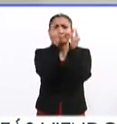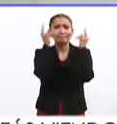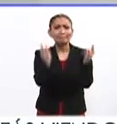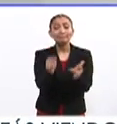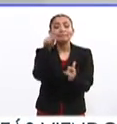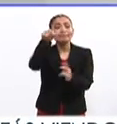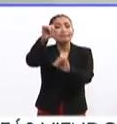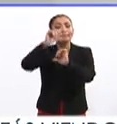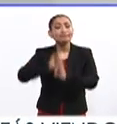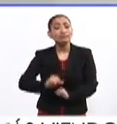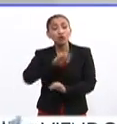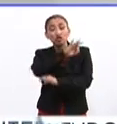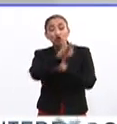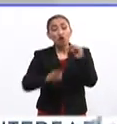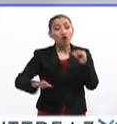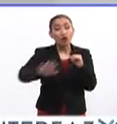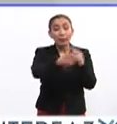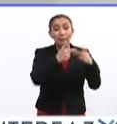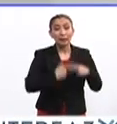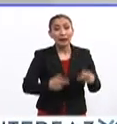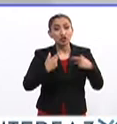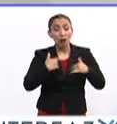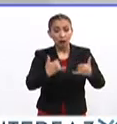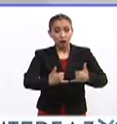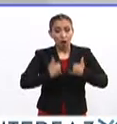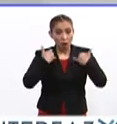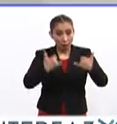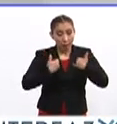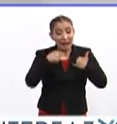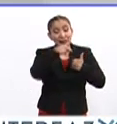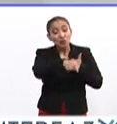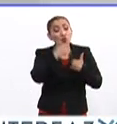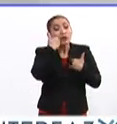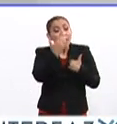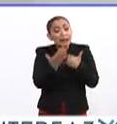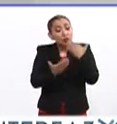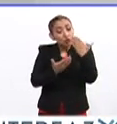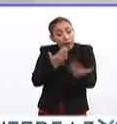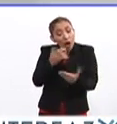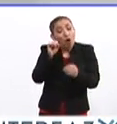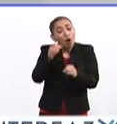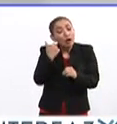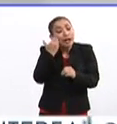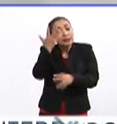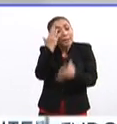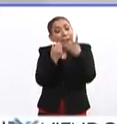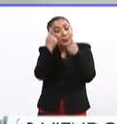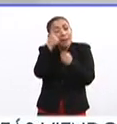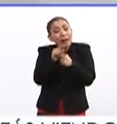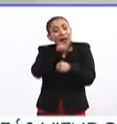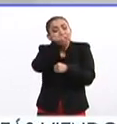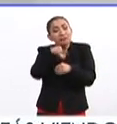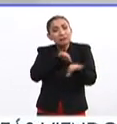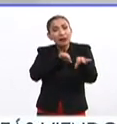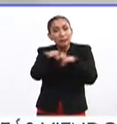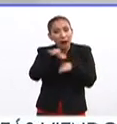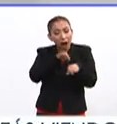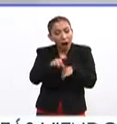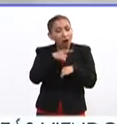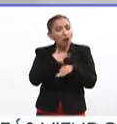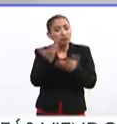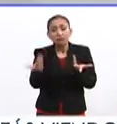se hará cargo de que toda persona joven que quiere estudiar o capacitarse en el trabajo